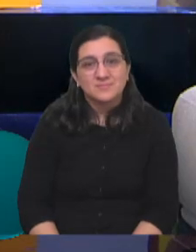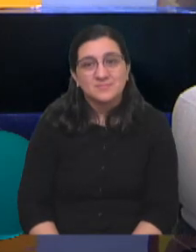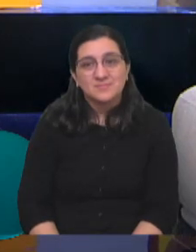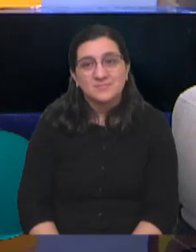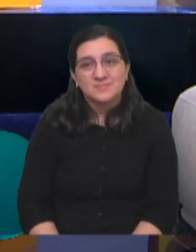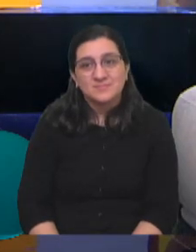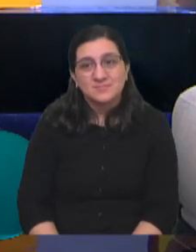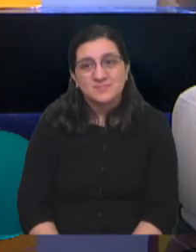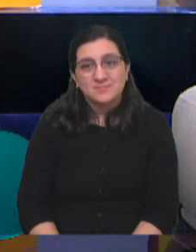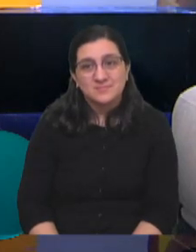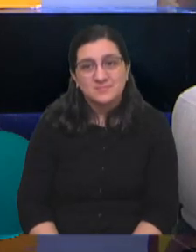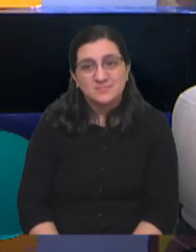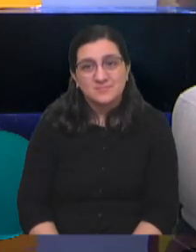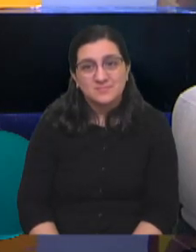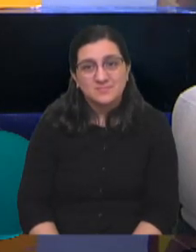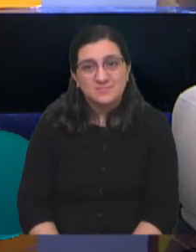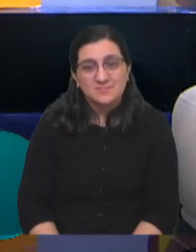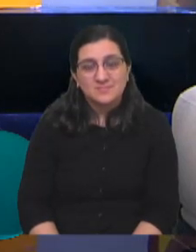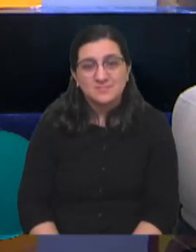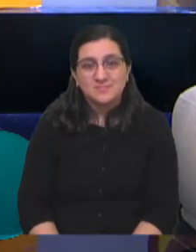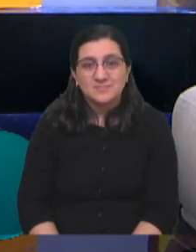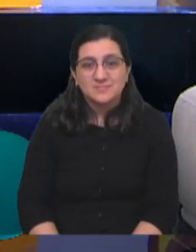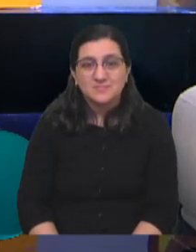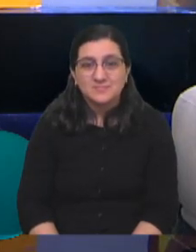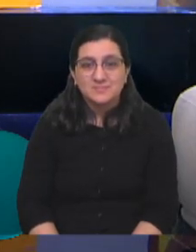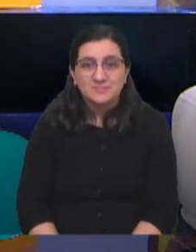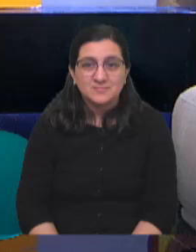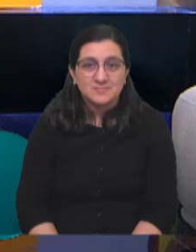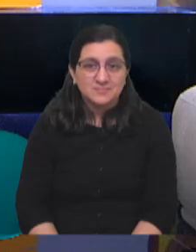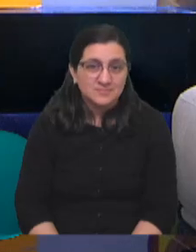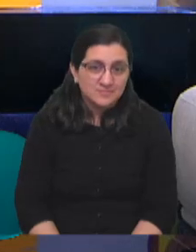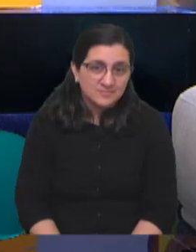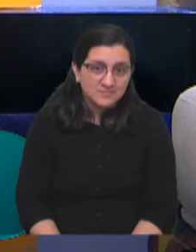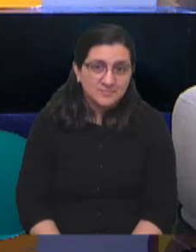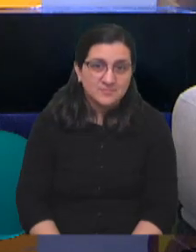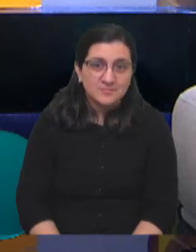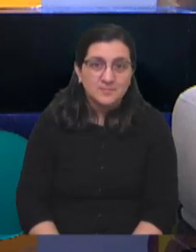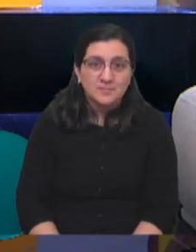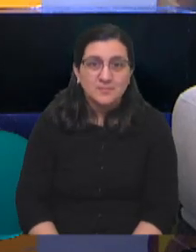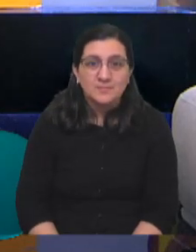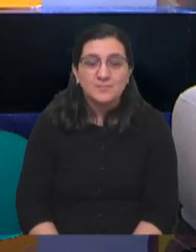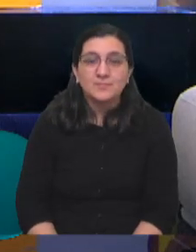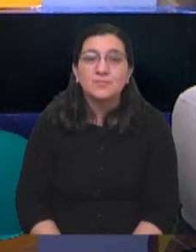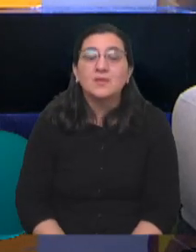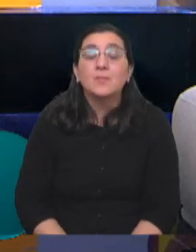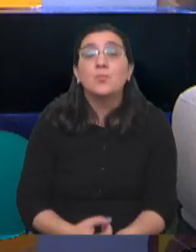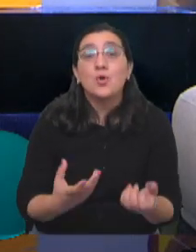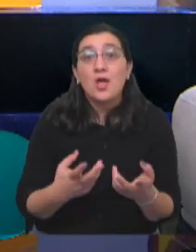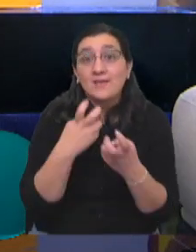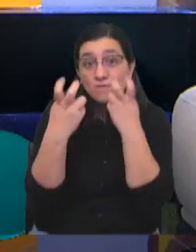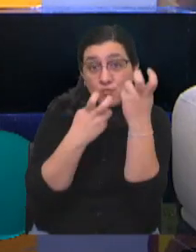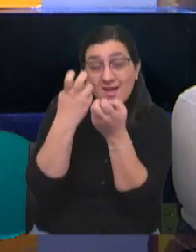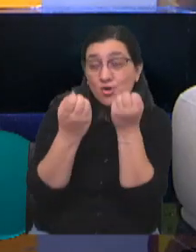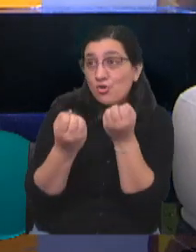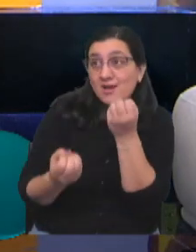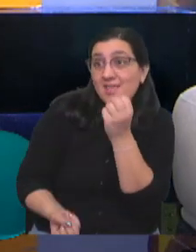y va a quedar hermosa. Estoy comiendo todas las uvas del coso de decoración. Bueno, entonces lo que les decía es eso, como que buscar la